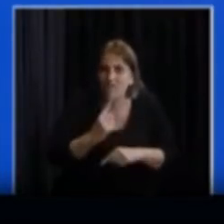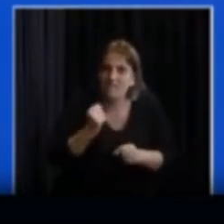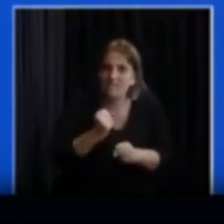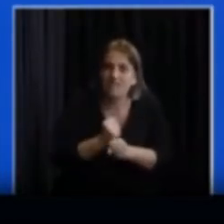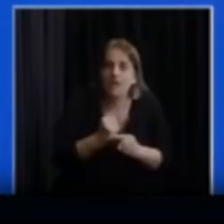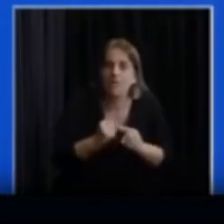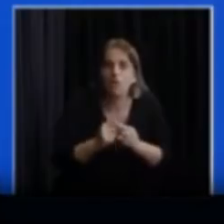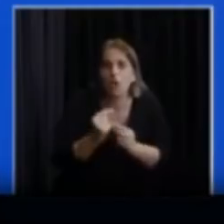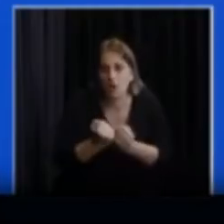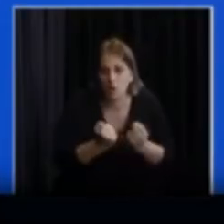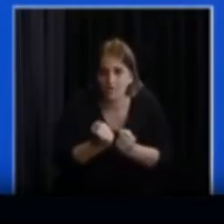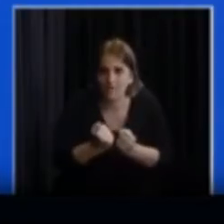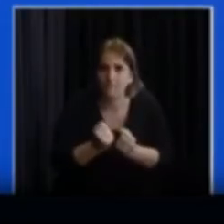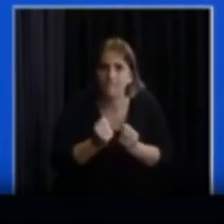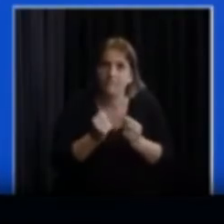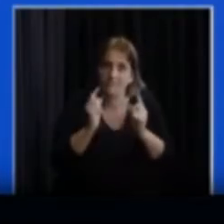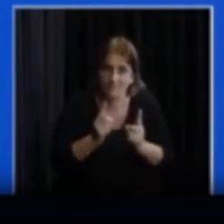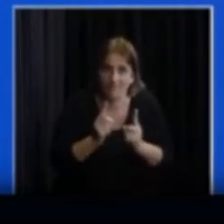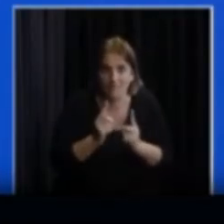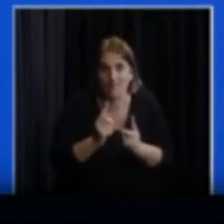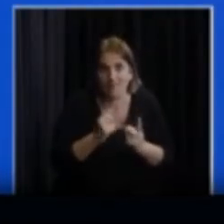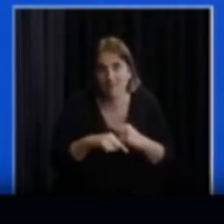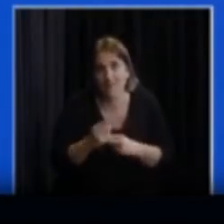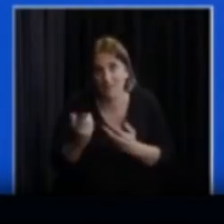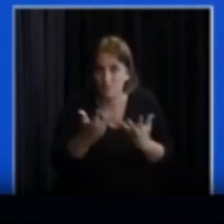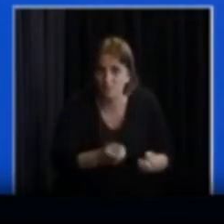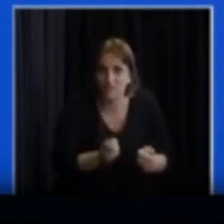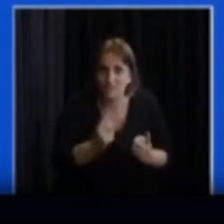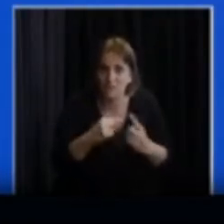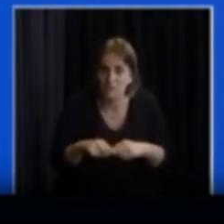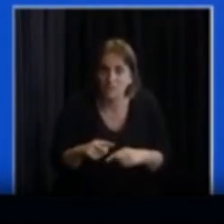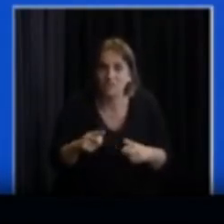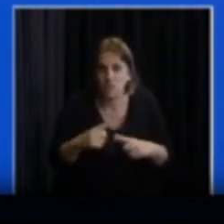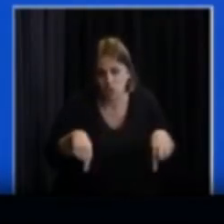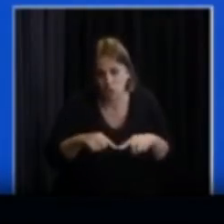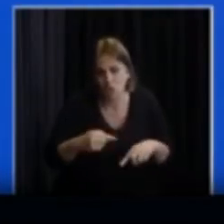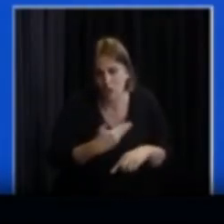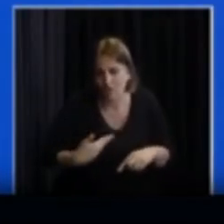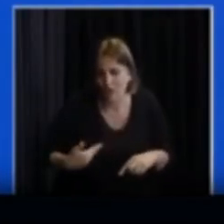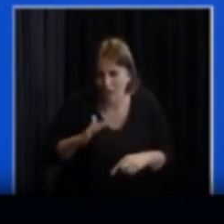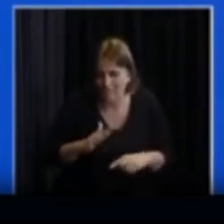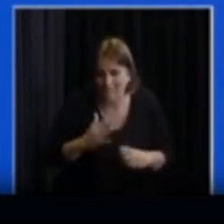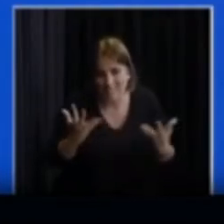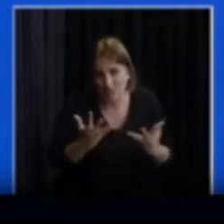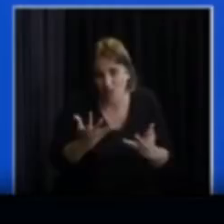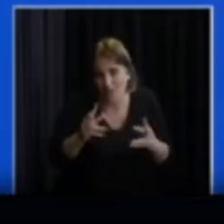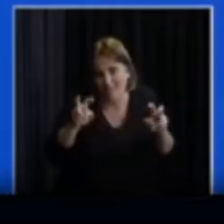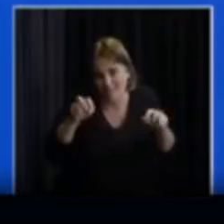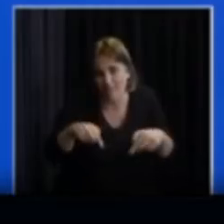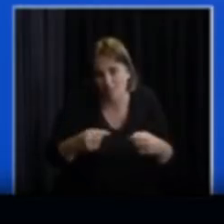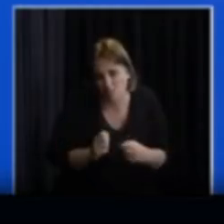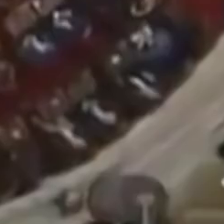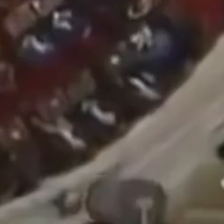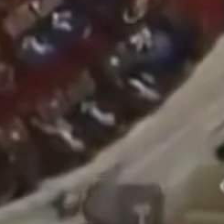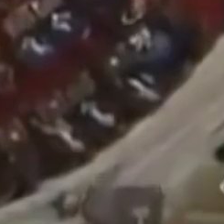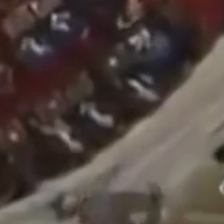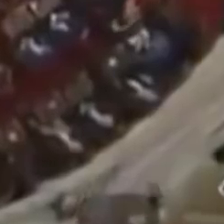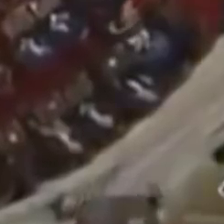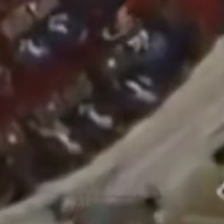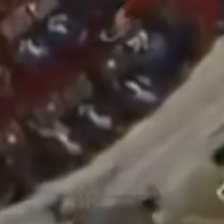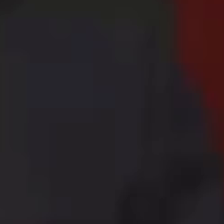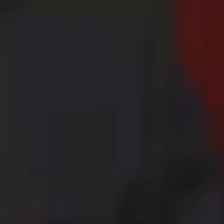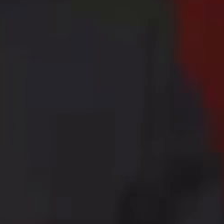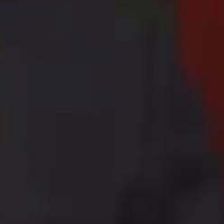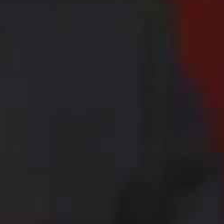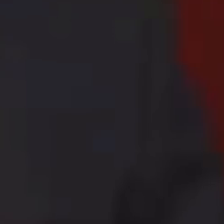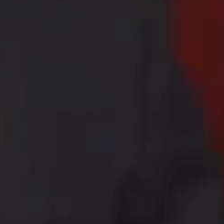Esa es la visión que uno tiene desde el gobierno siempre y que la profundiza en este momento de epidemia. La primera